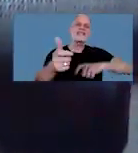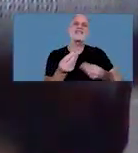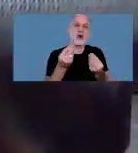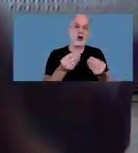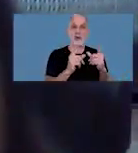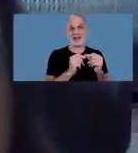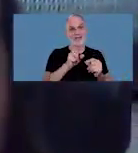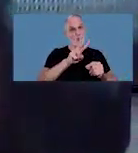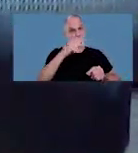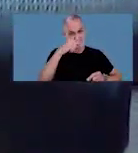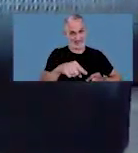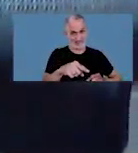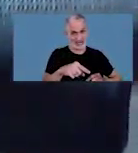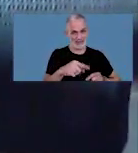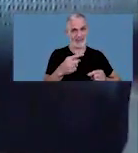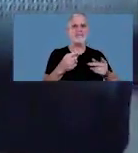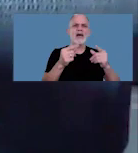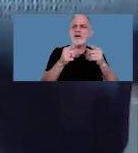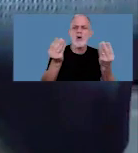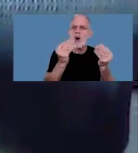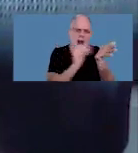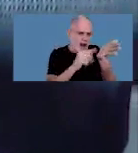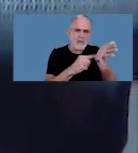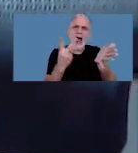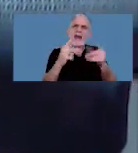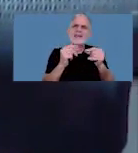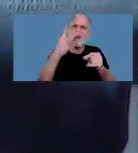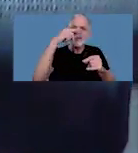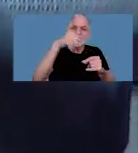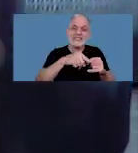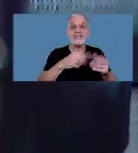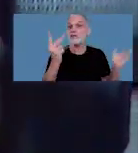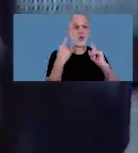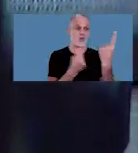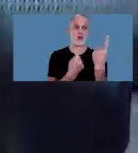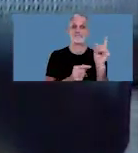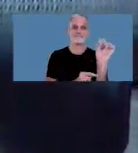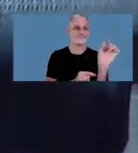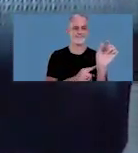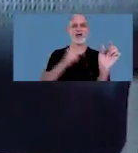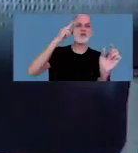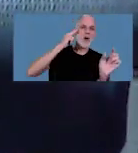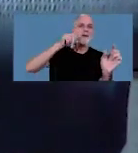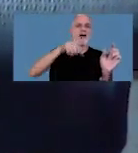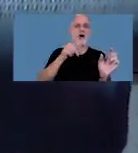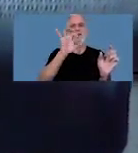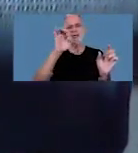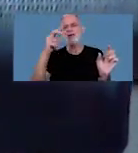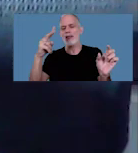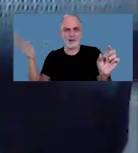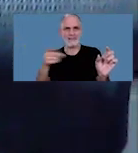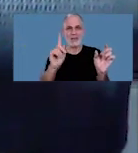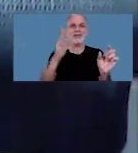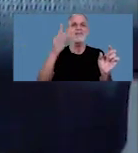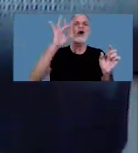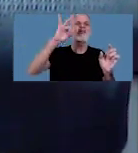artículo 27. Y el índice que figura en el artículo 27 es 1, porque es el índice que publicaba la